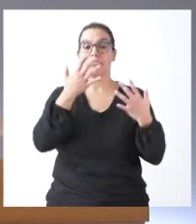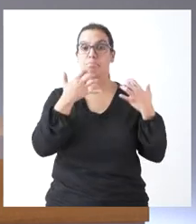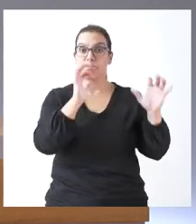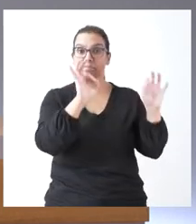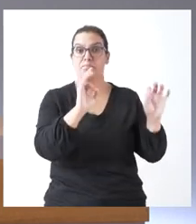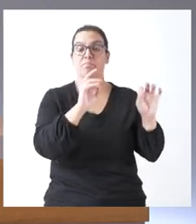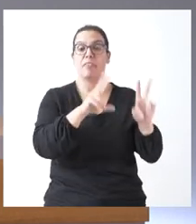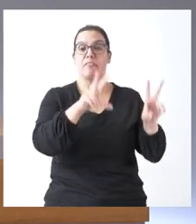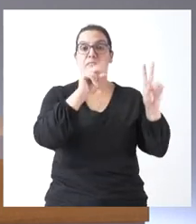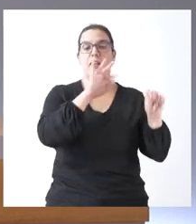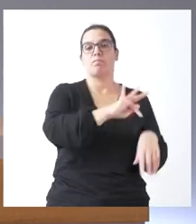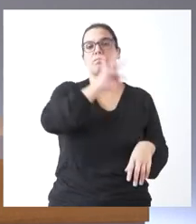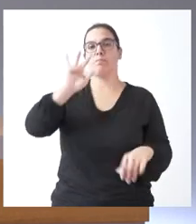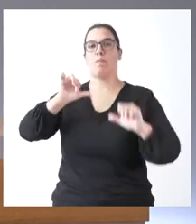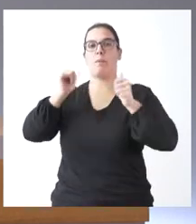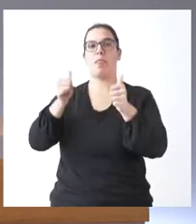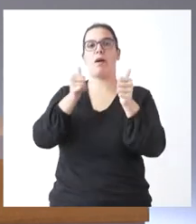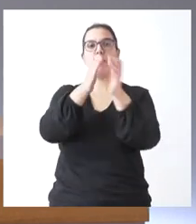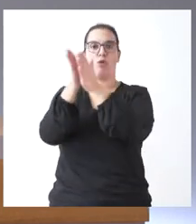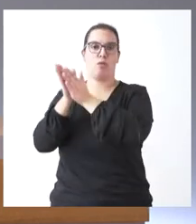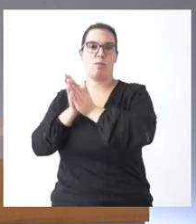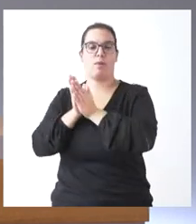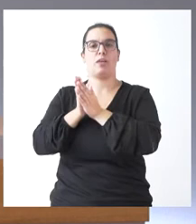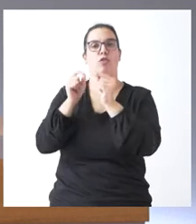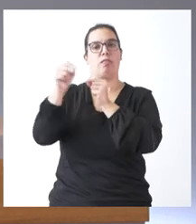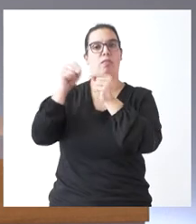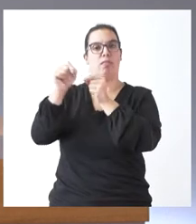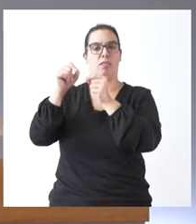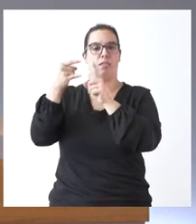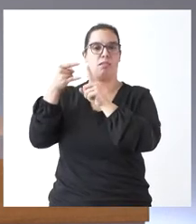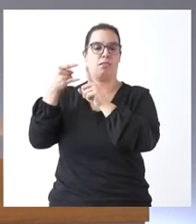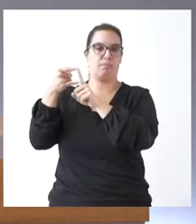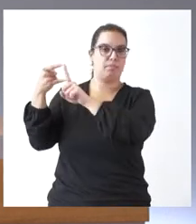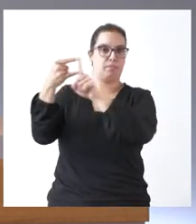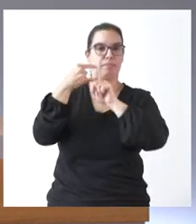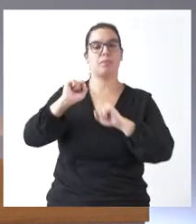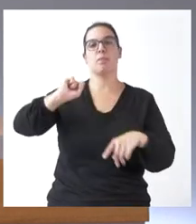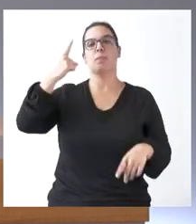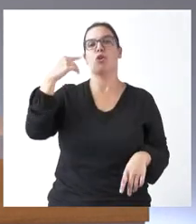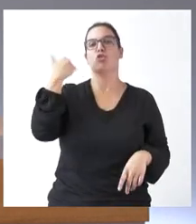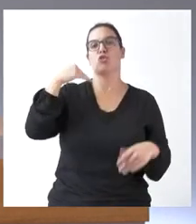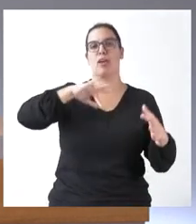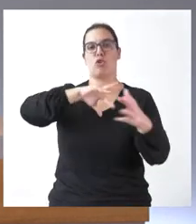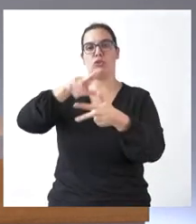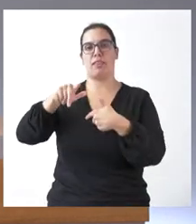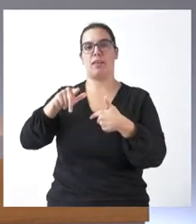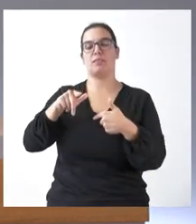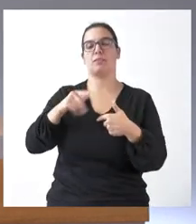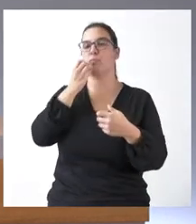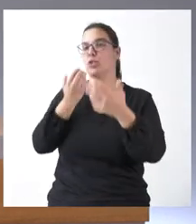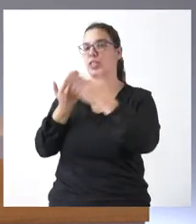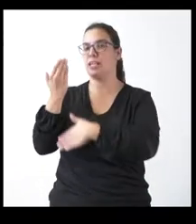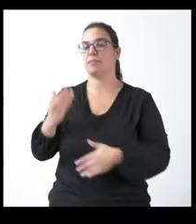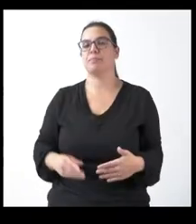vamos a abrir como siempre un turno telemático hoy lo iniciamos con Soria noticias Sergio García adelante Buenos